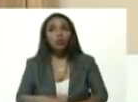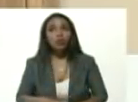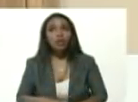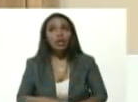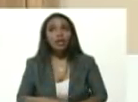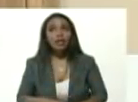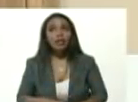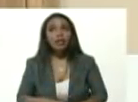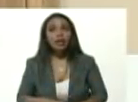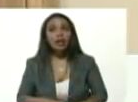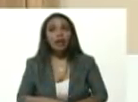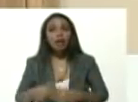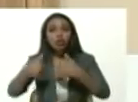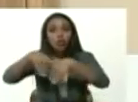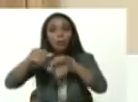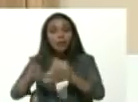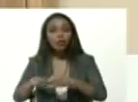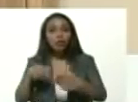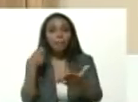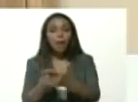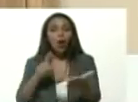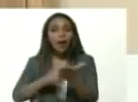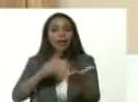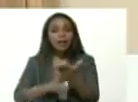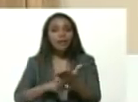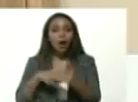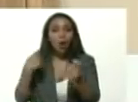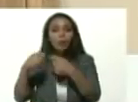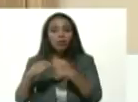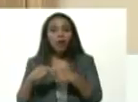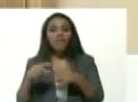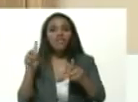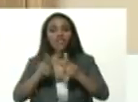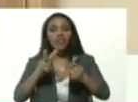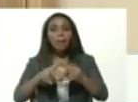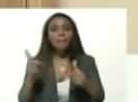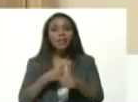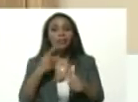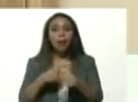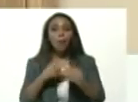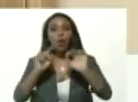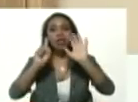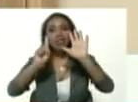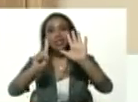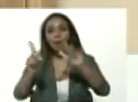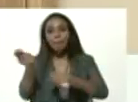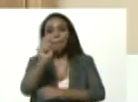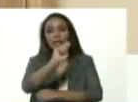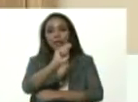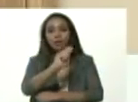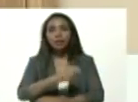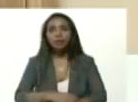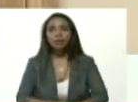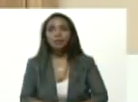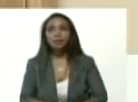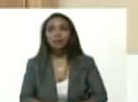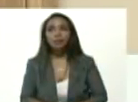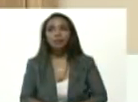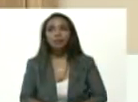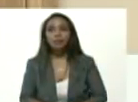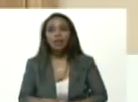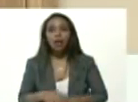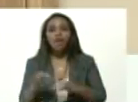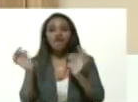de alquileres de comercios y de vivienda principal por 6 meses. Medida